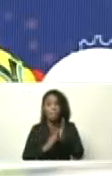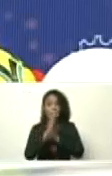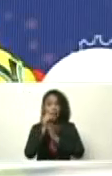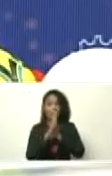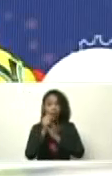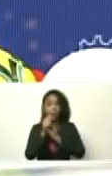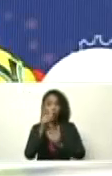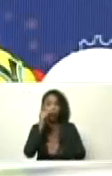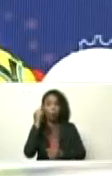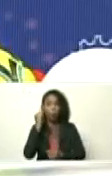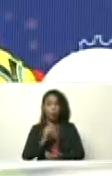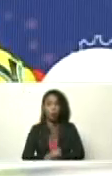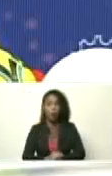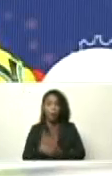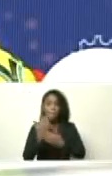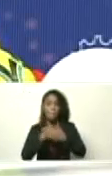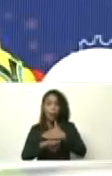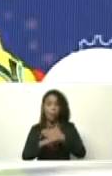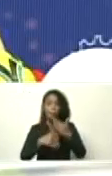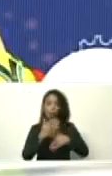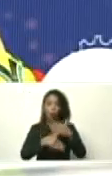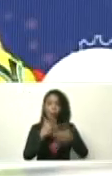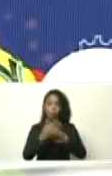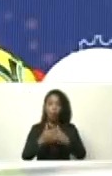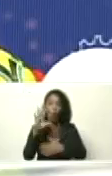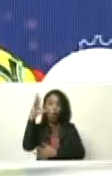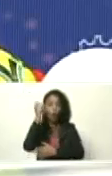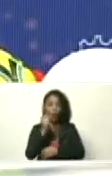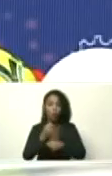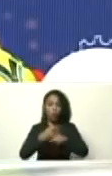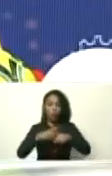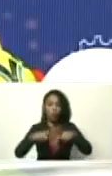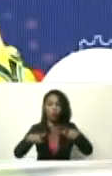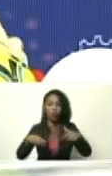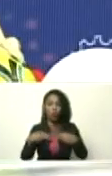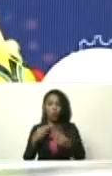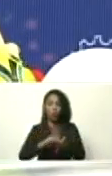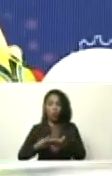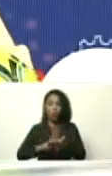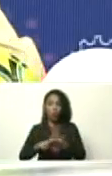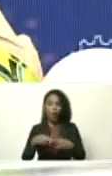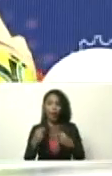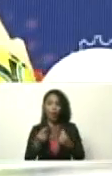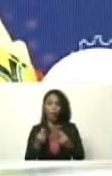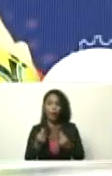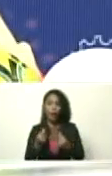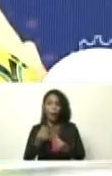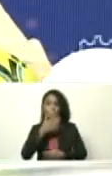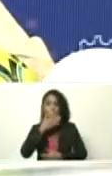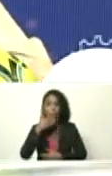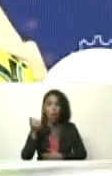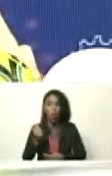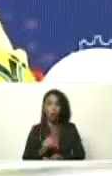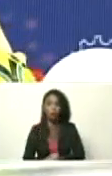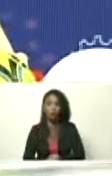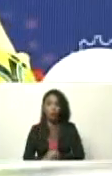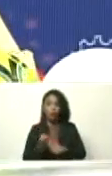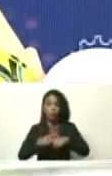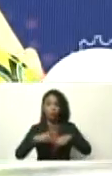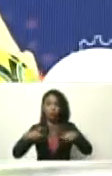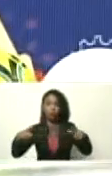emprendimiento, vamos logrando la recuperación económica. Recuperar, mejorar,